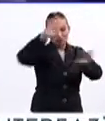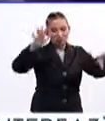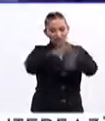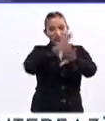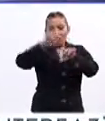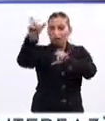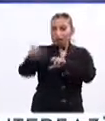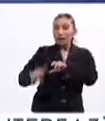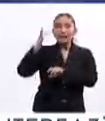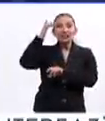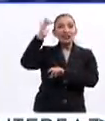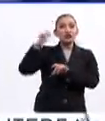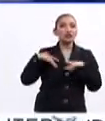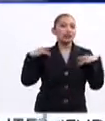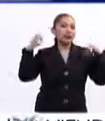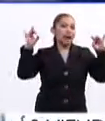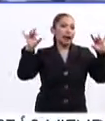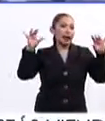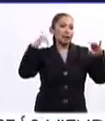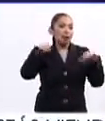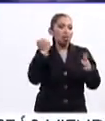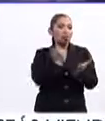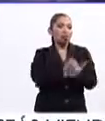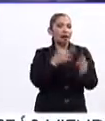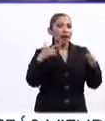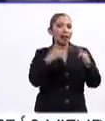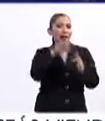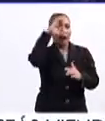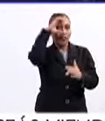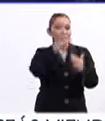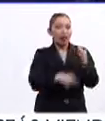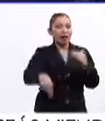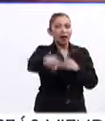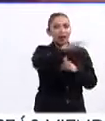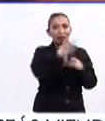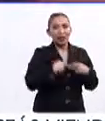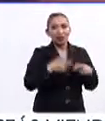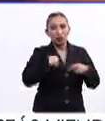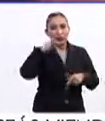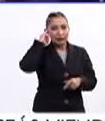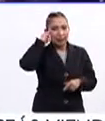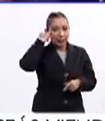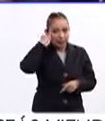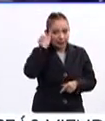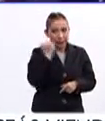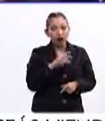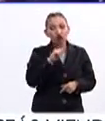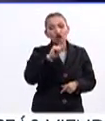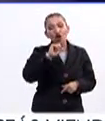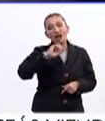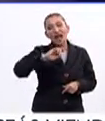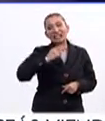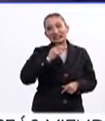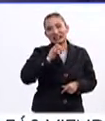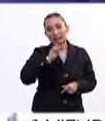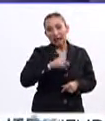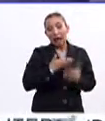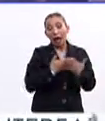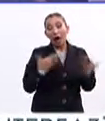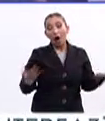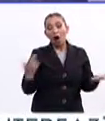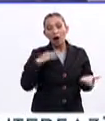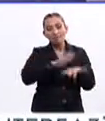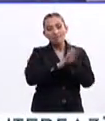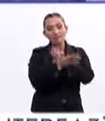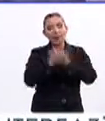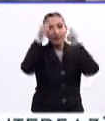en la forma de santos y arcángeles para imponer la religión católica en la población indígena. Tonantzin pasó a tomar la forma